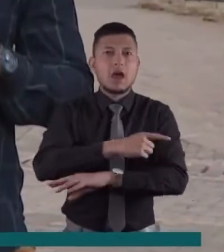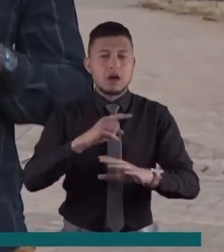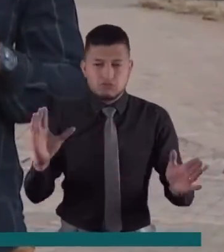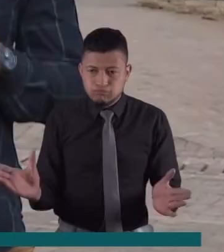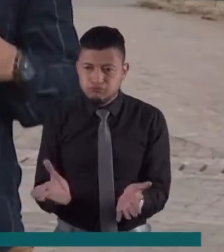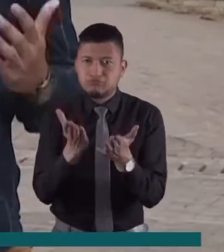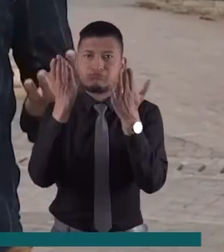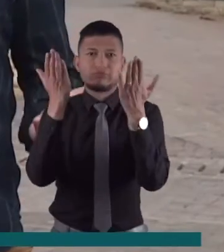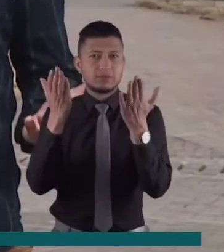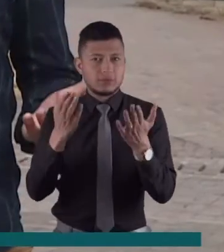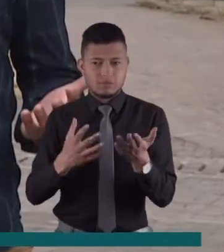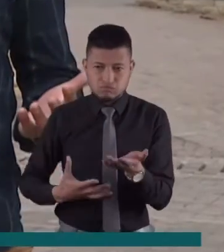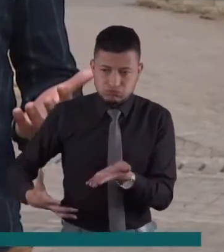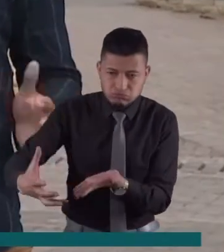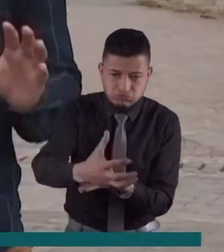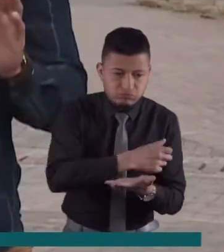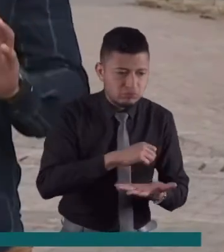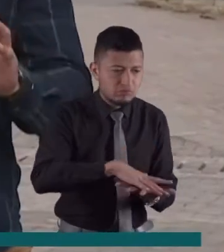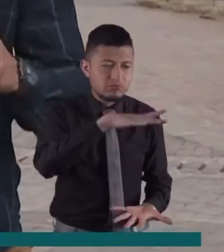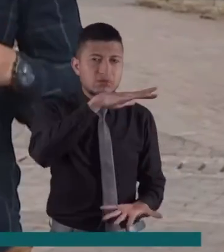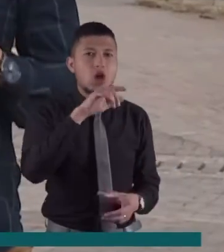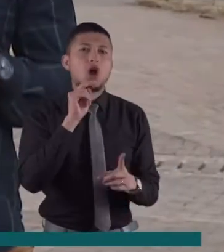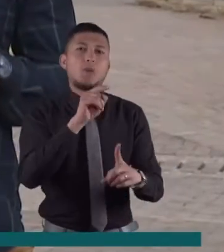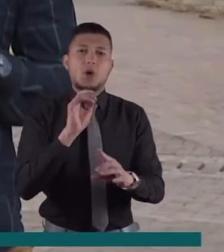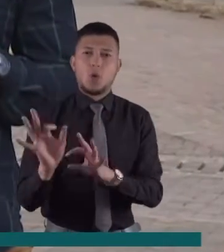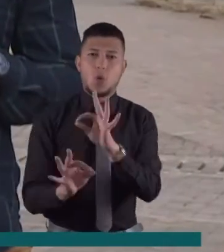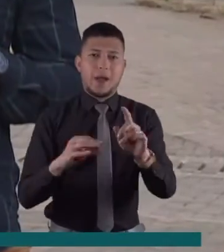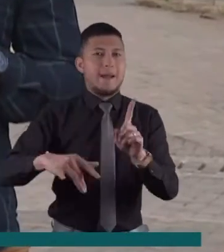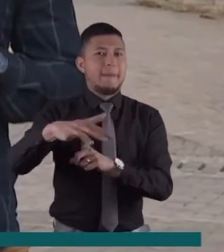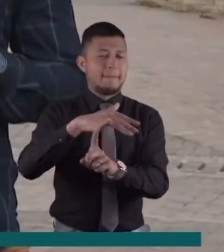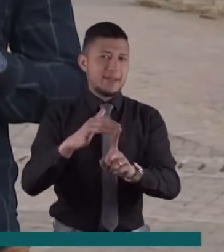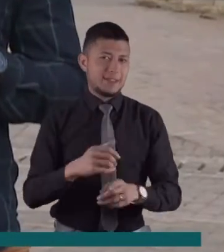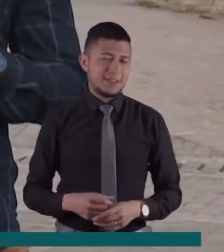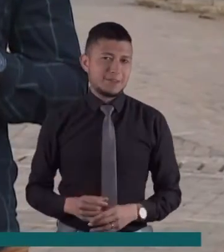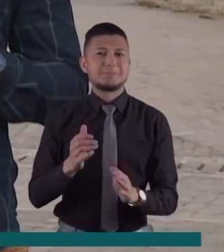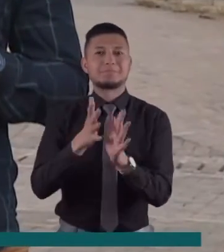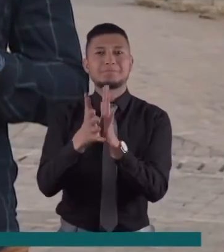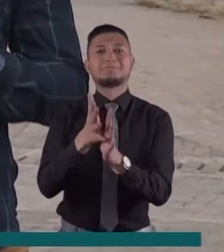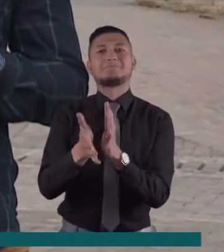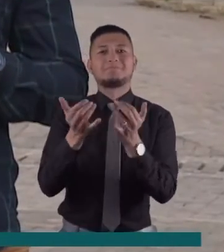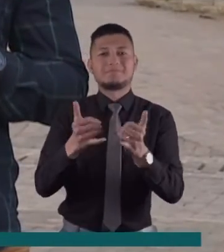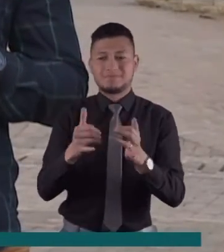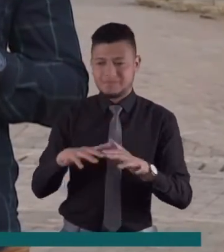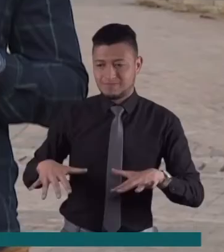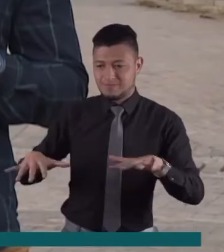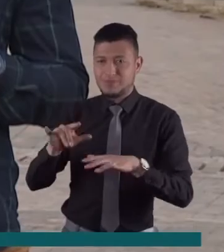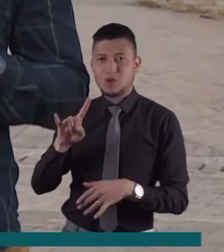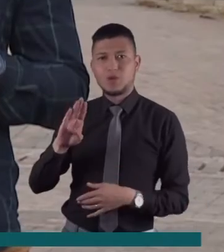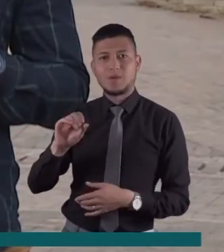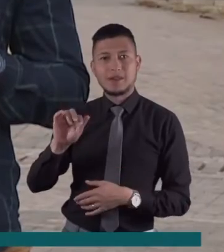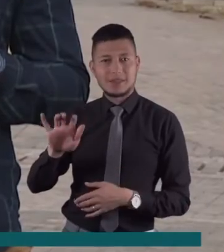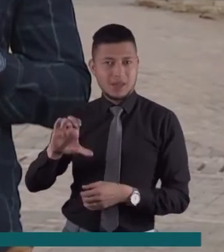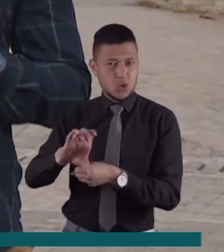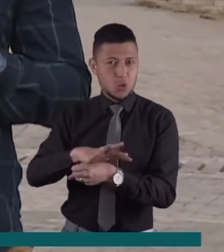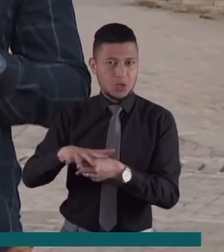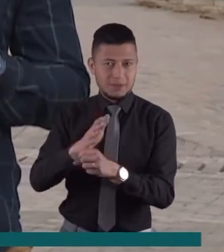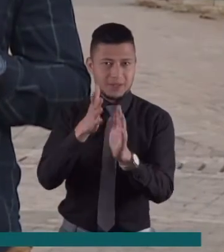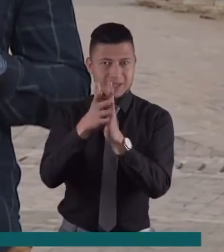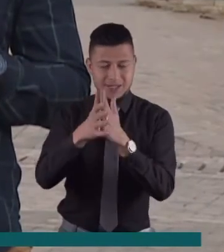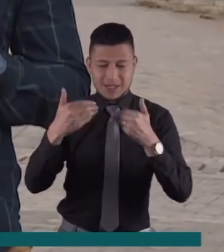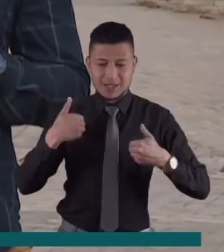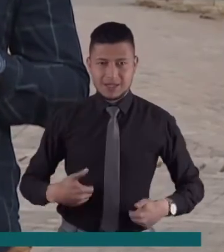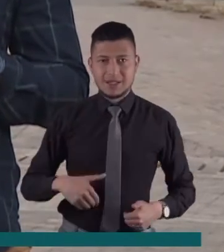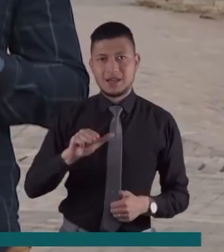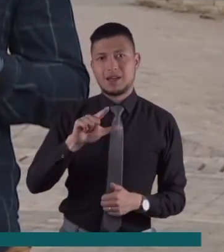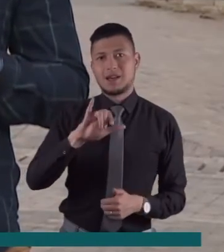recolección que por supuesto buscan cuidar yo ambiente por el momento es la información desde ubaté cundinamarca informó